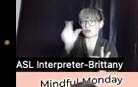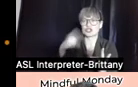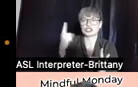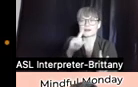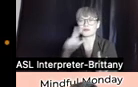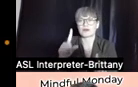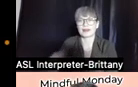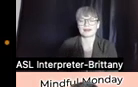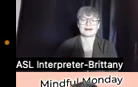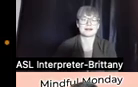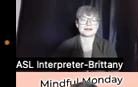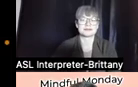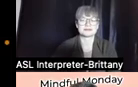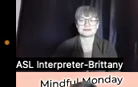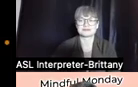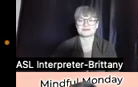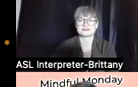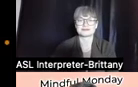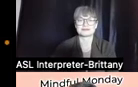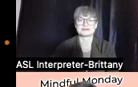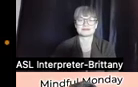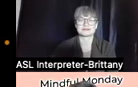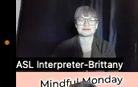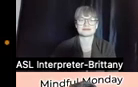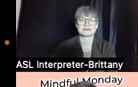ser uno real.